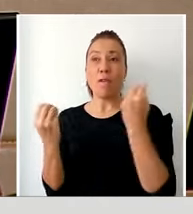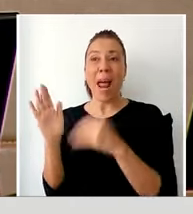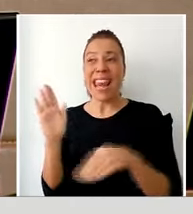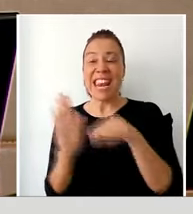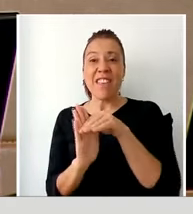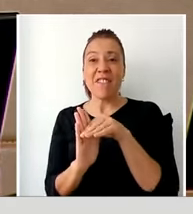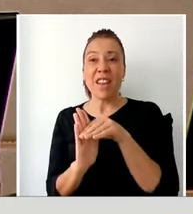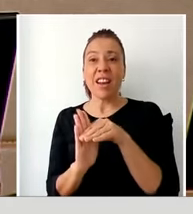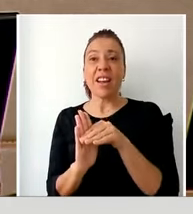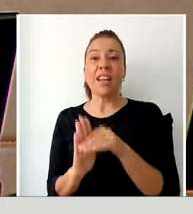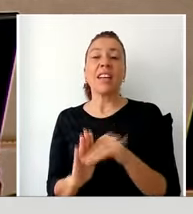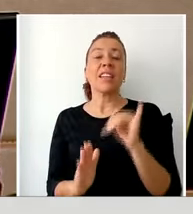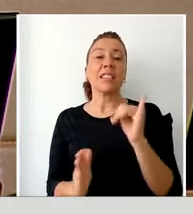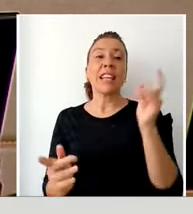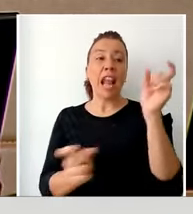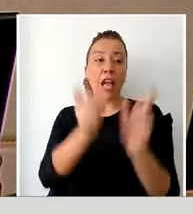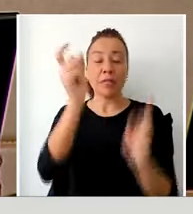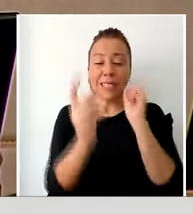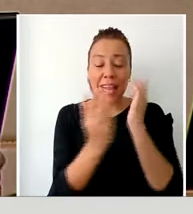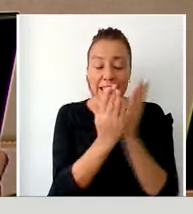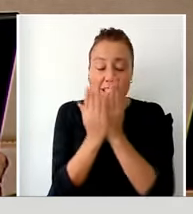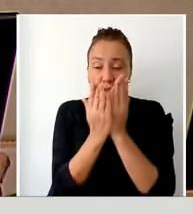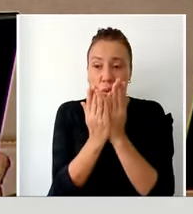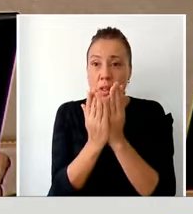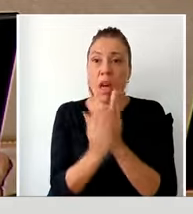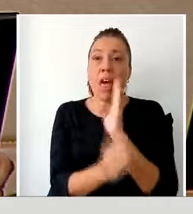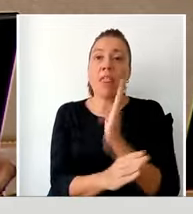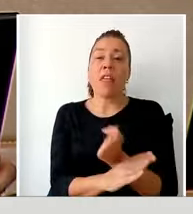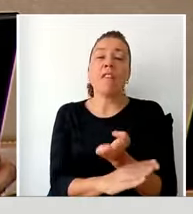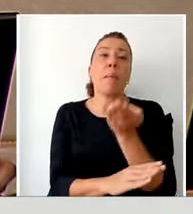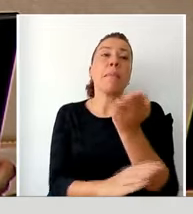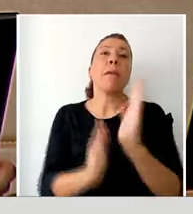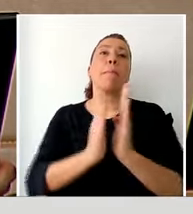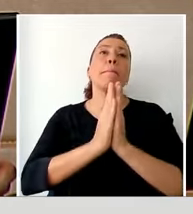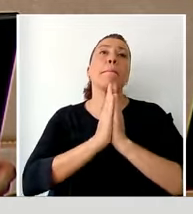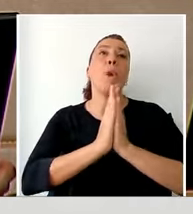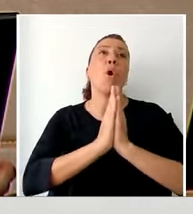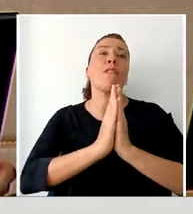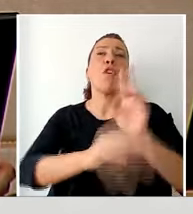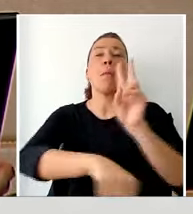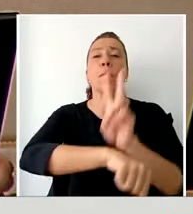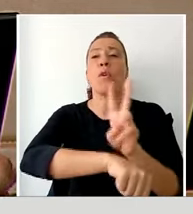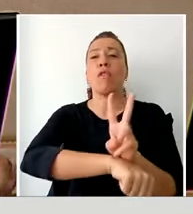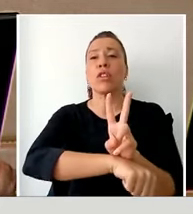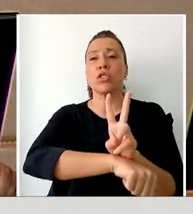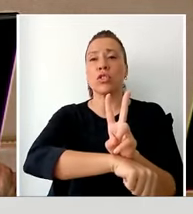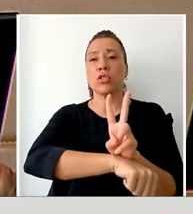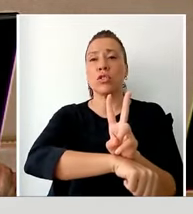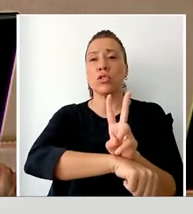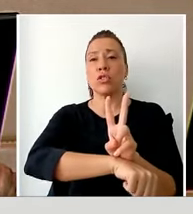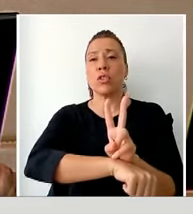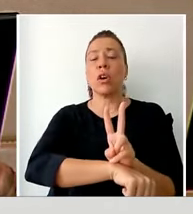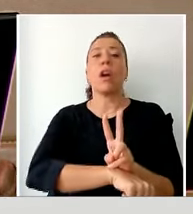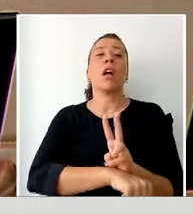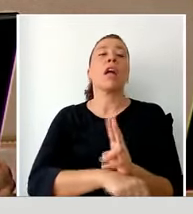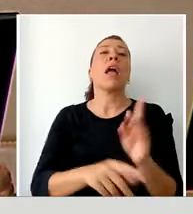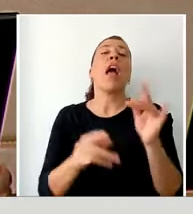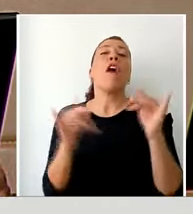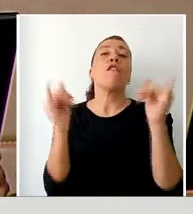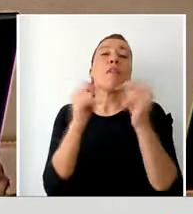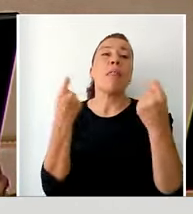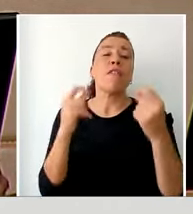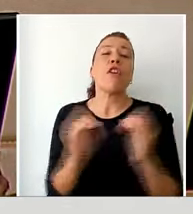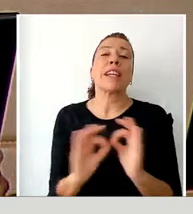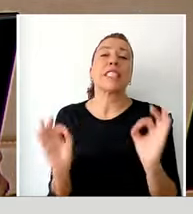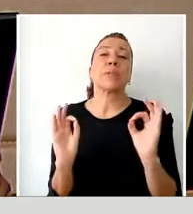los estudiantes le tienen que estar pidiendo por favor a los profesores que tengan consideración con ellos no